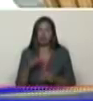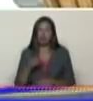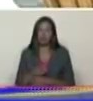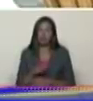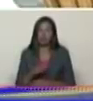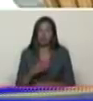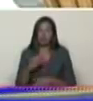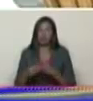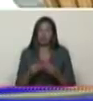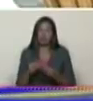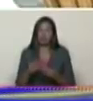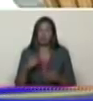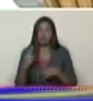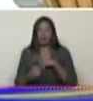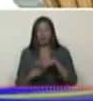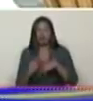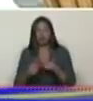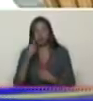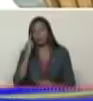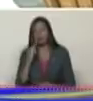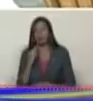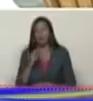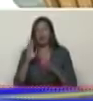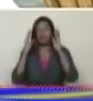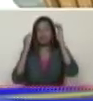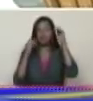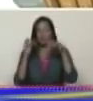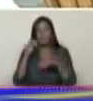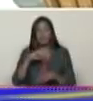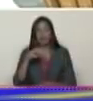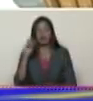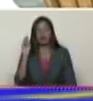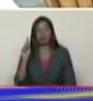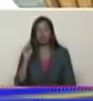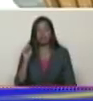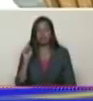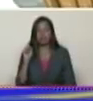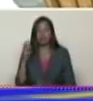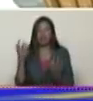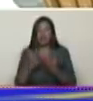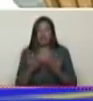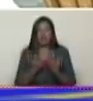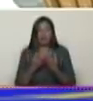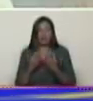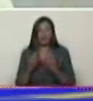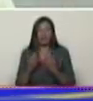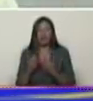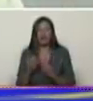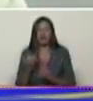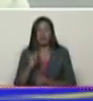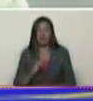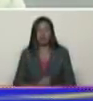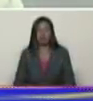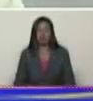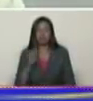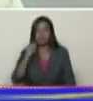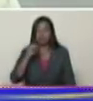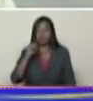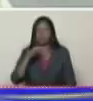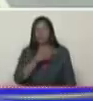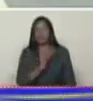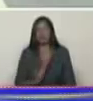bolivariana para atender a los más necesitados, a las víctimas de la guerra y el bloqueo económico. Sí, presidente, nosotros ayer hicimos